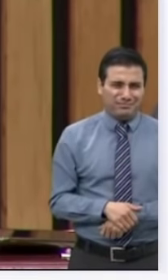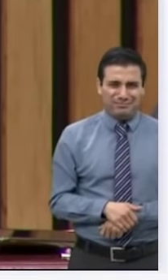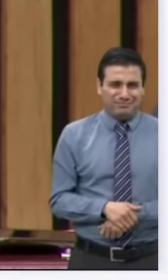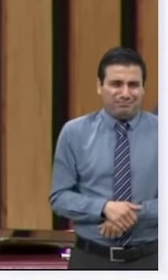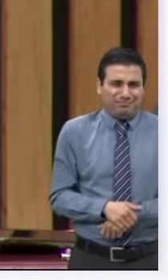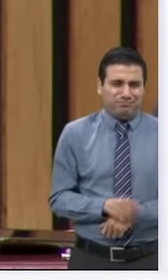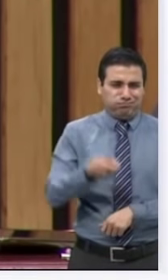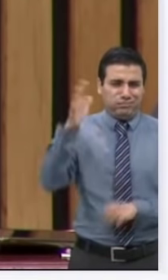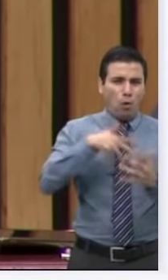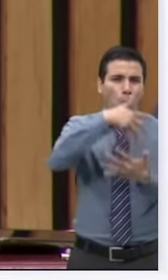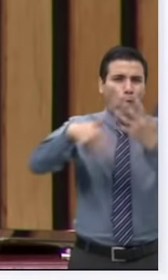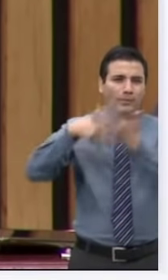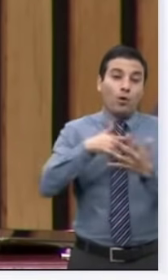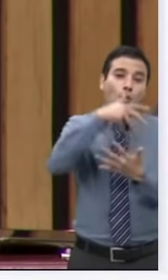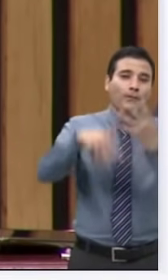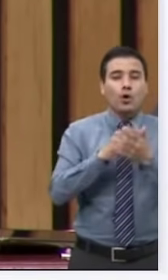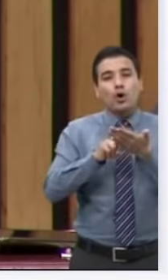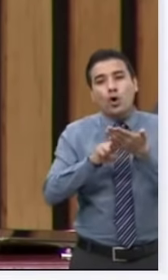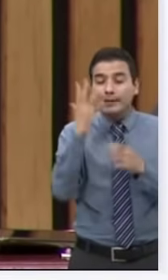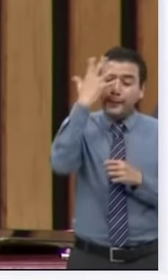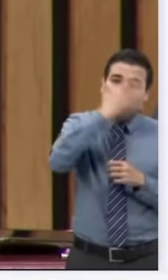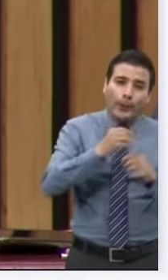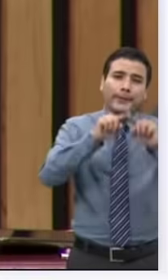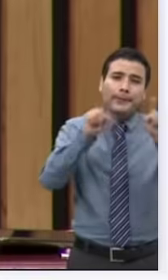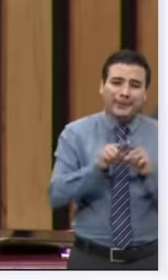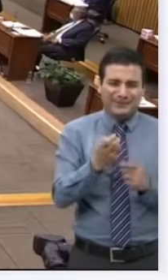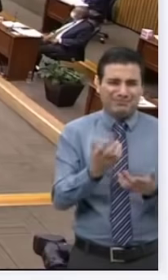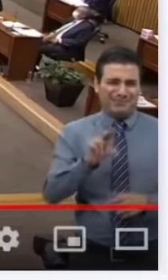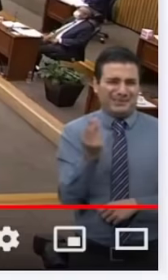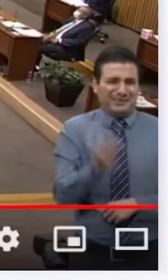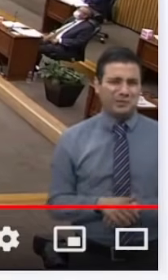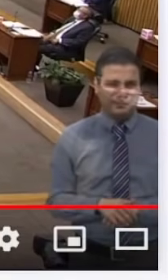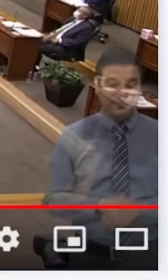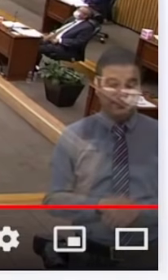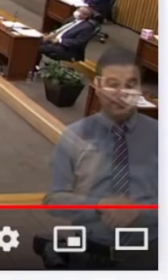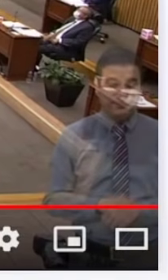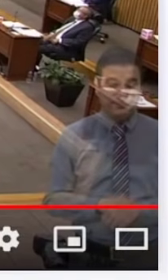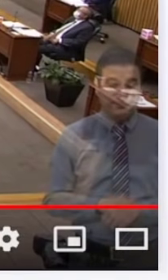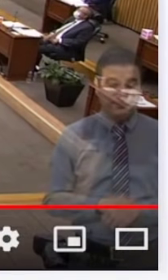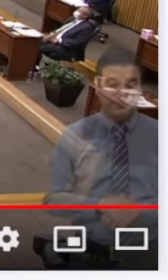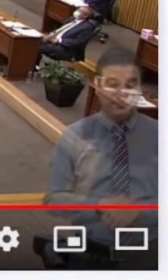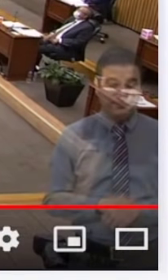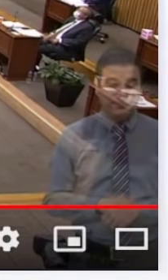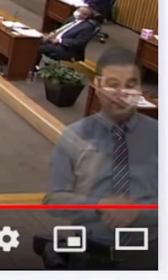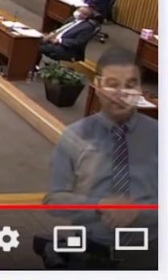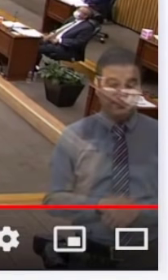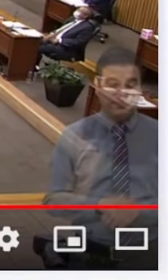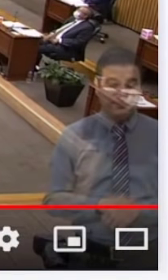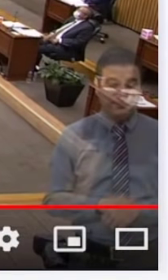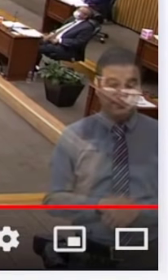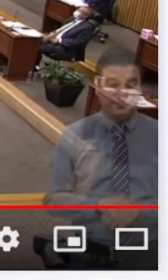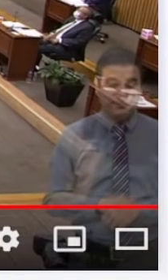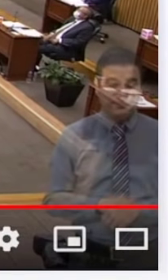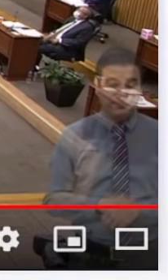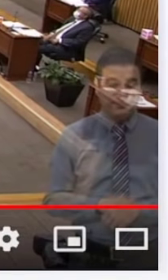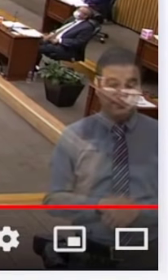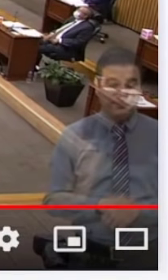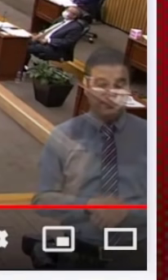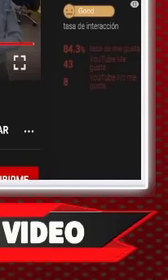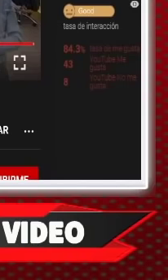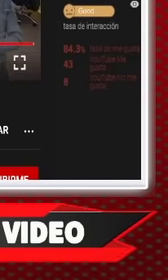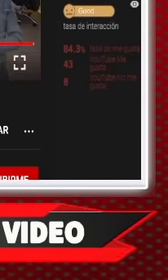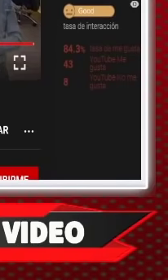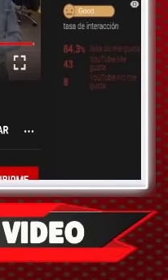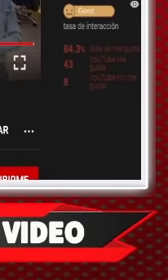de humo así sea humo rosa para borrar el centro de la discusión gracias gracias bueno pues ahí están